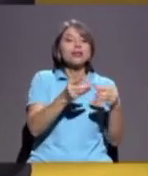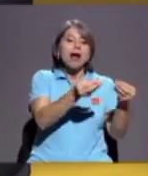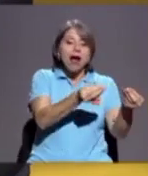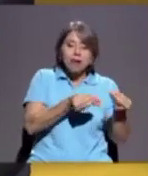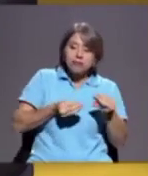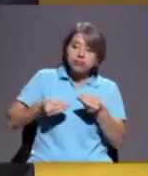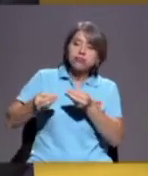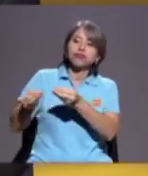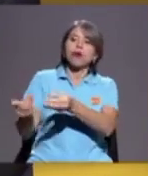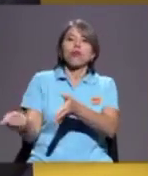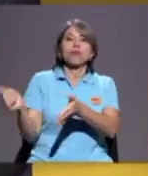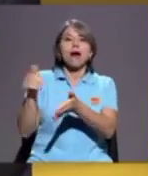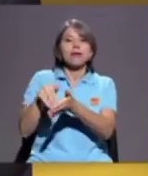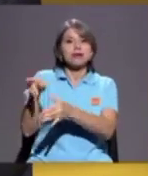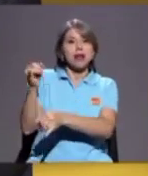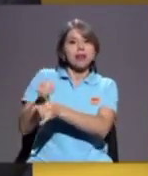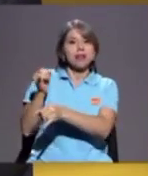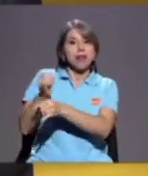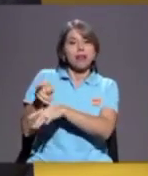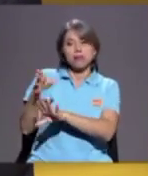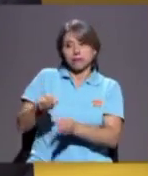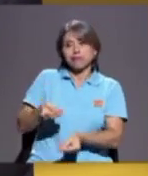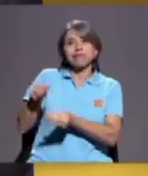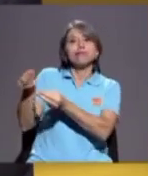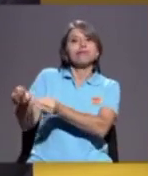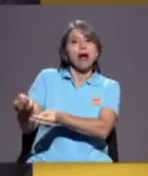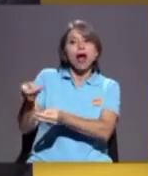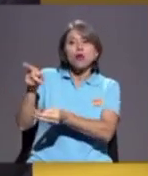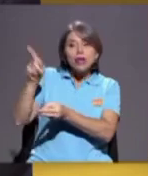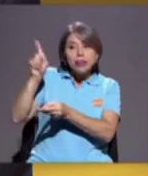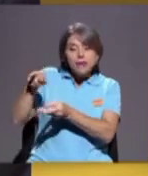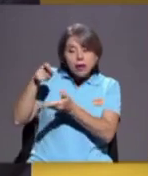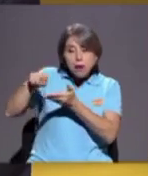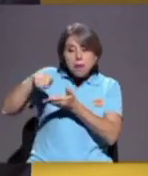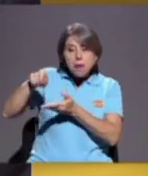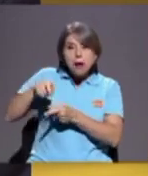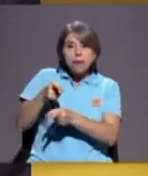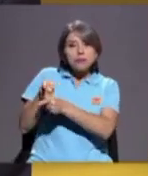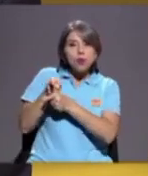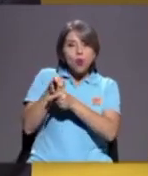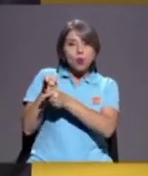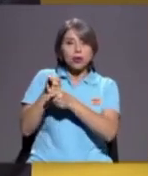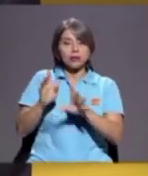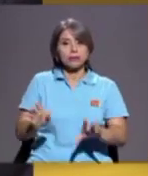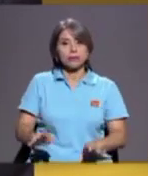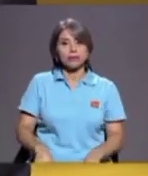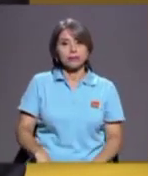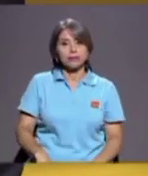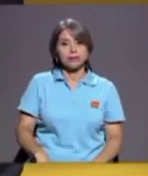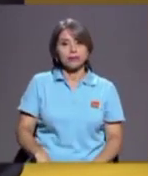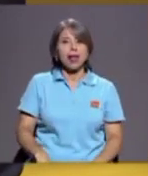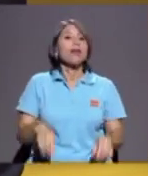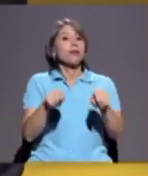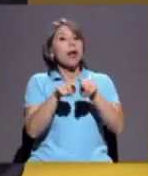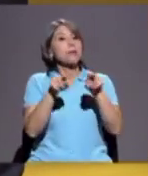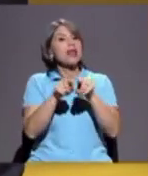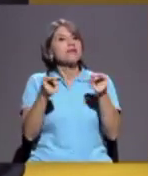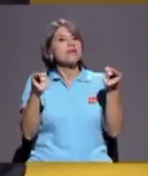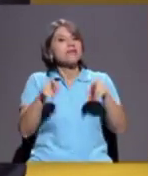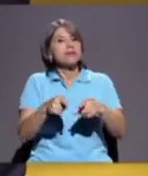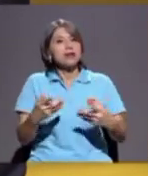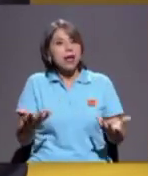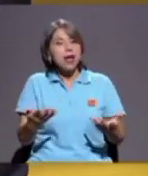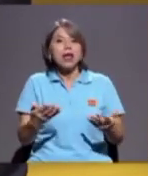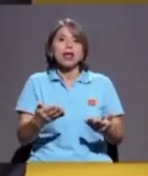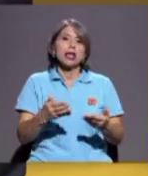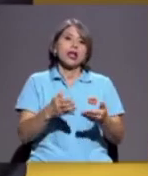a la entidad que lo presentó para que se le hagan las correcciones del caso, ¿verdad? En otros casos también lo que hacen es